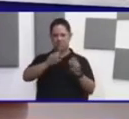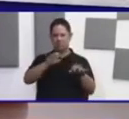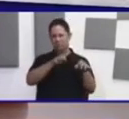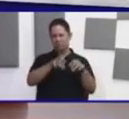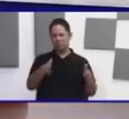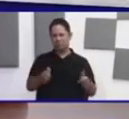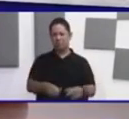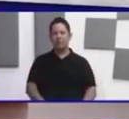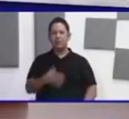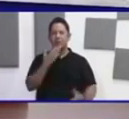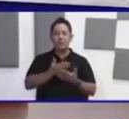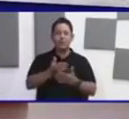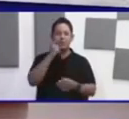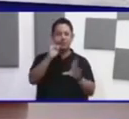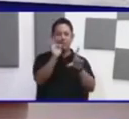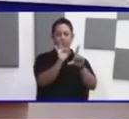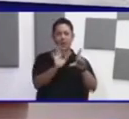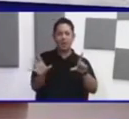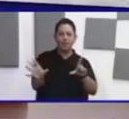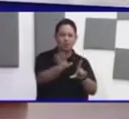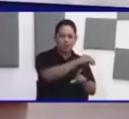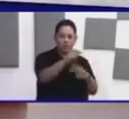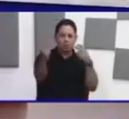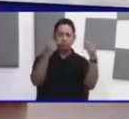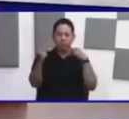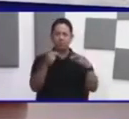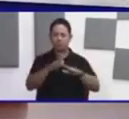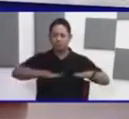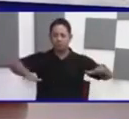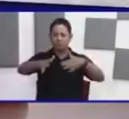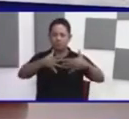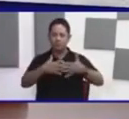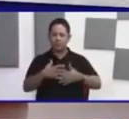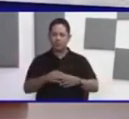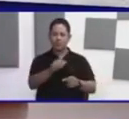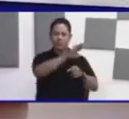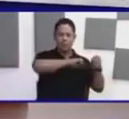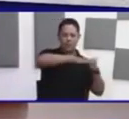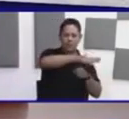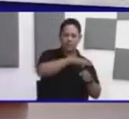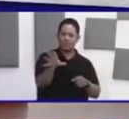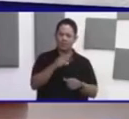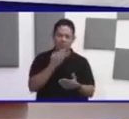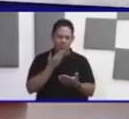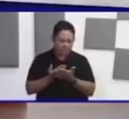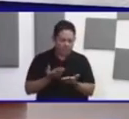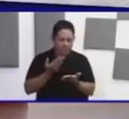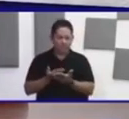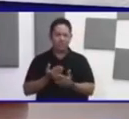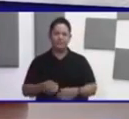espacio, a todos los televidentes en todo el archipiélago, en San Andrés, Providencia y Santa Catalina. Espero